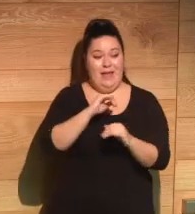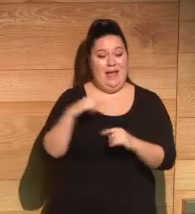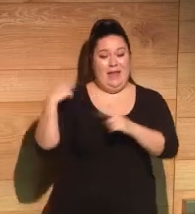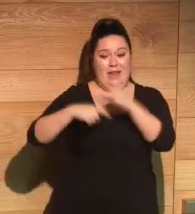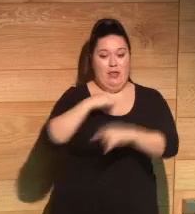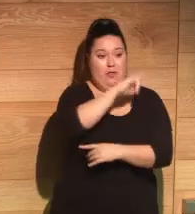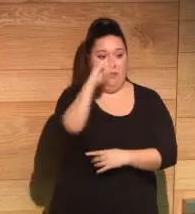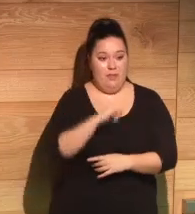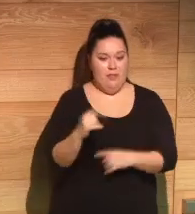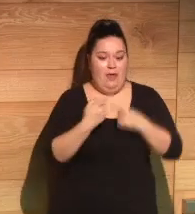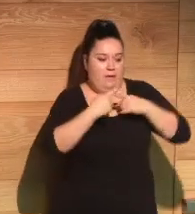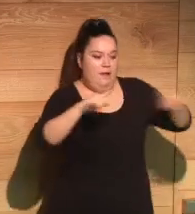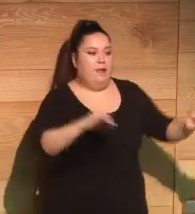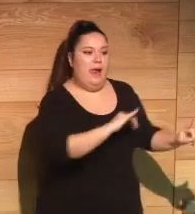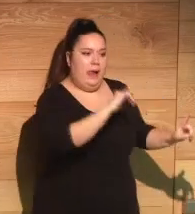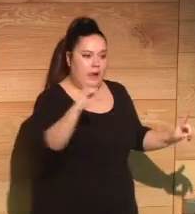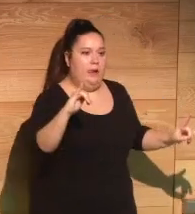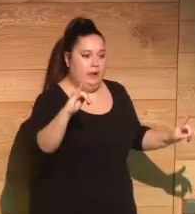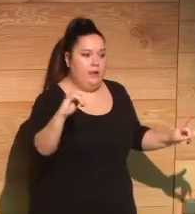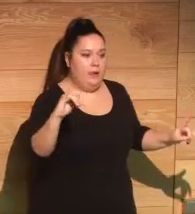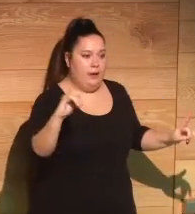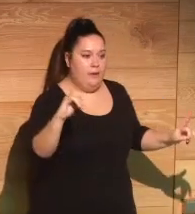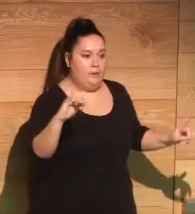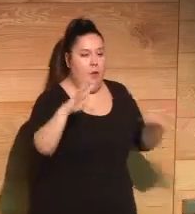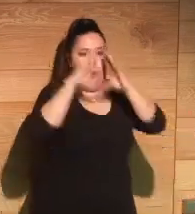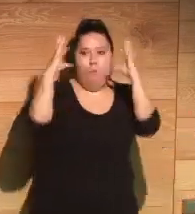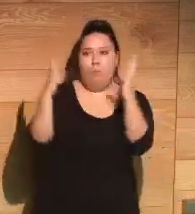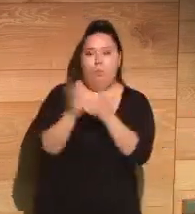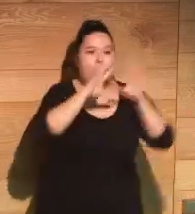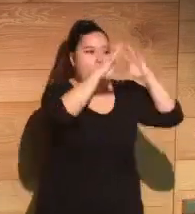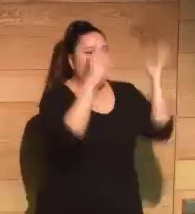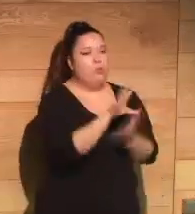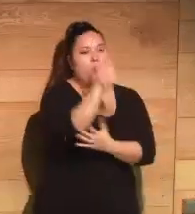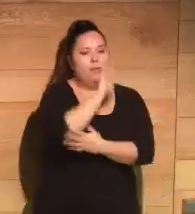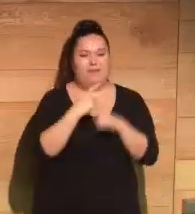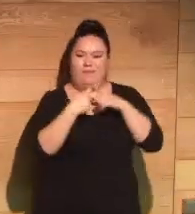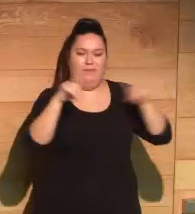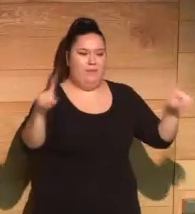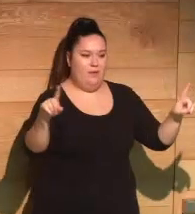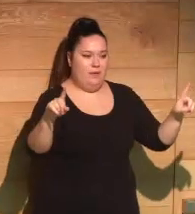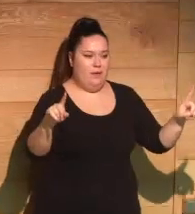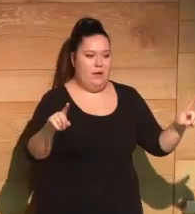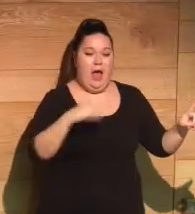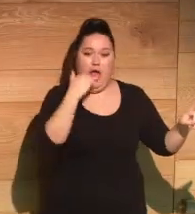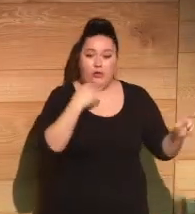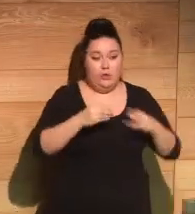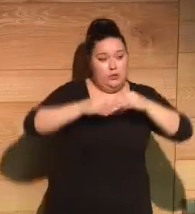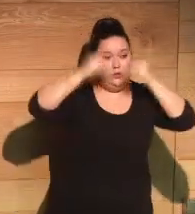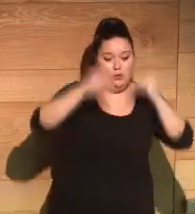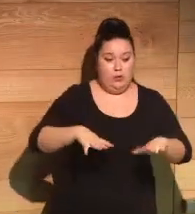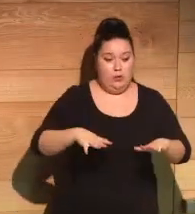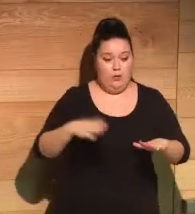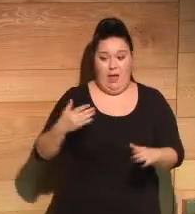producido algo más que una diferencia de maneras de entender el mundo. Y es una ruptura histórica que nunca había sucedido antes,